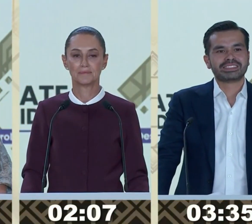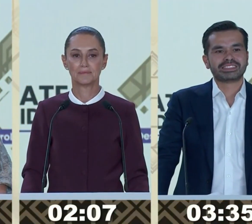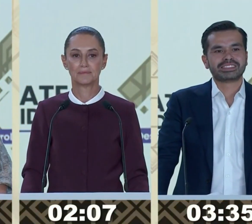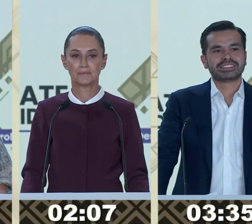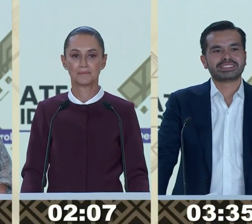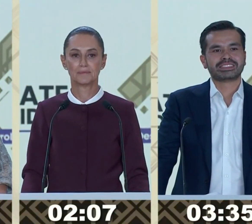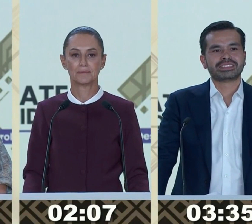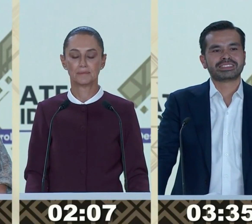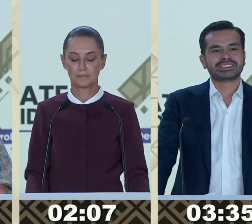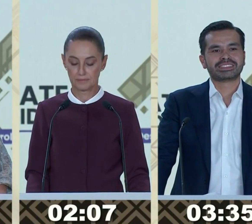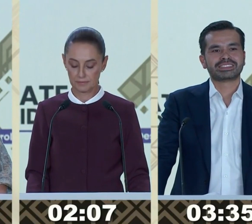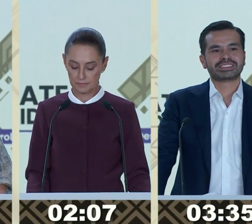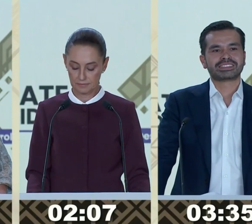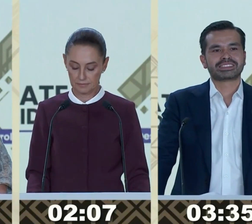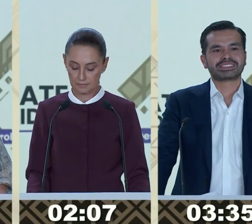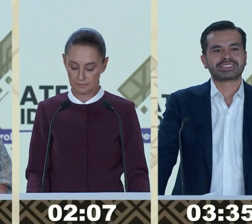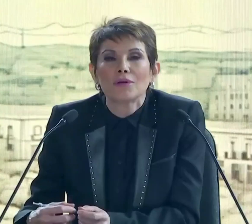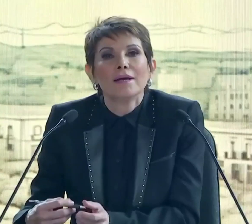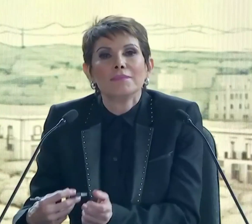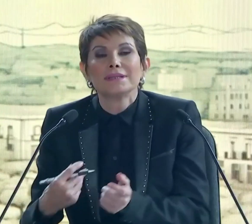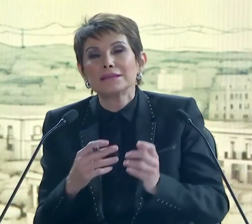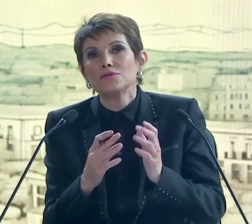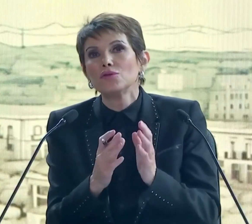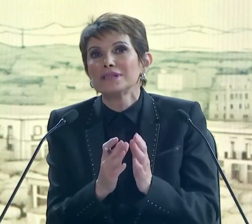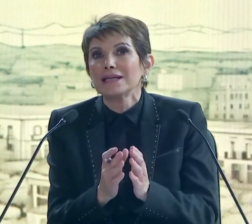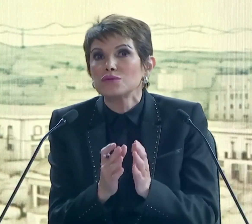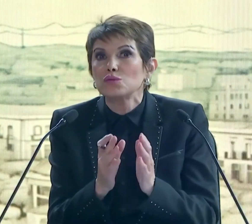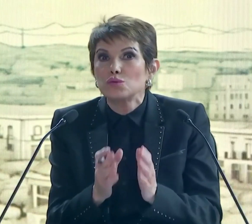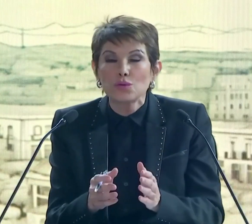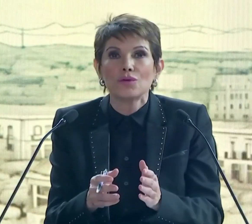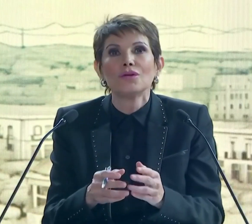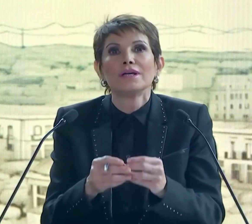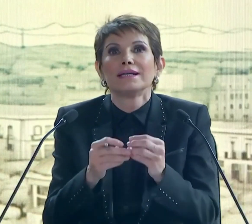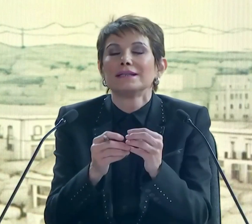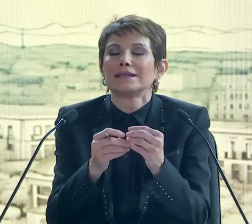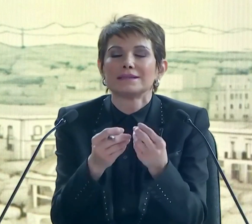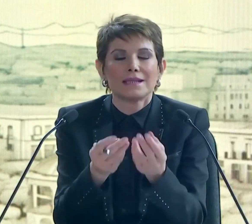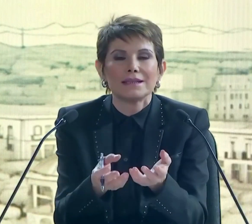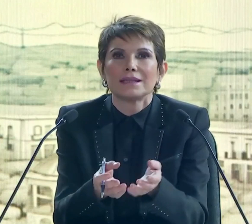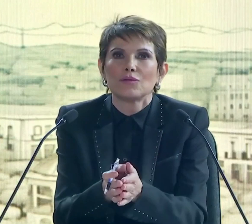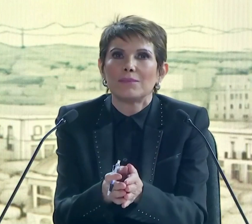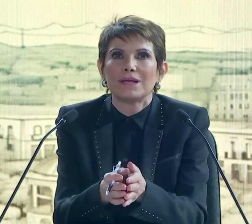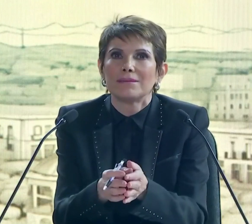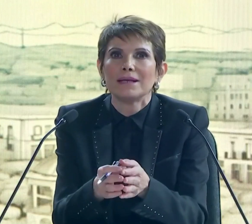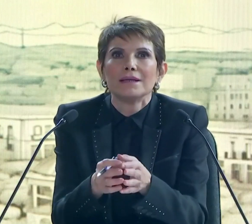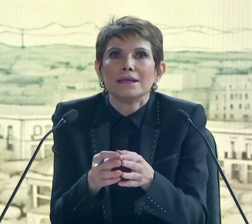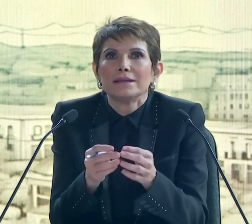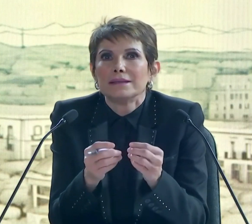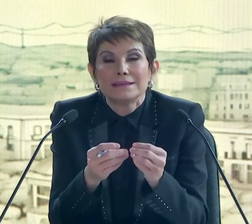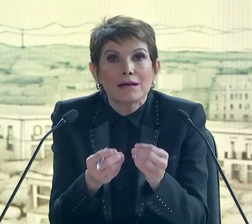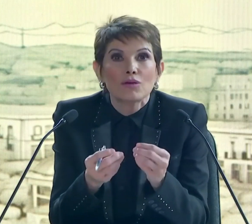pedirle, candidata Xóchitl Gálvez, por favor, mientras no sea su turno en el que esté dirigiendo la